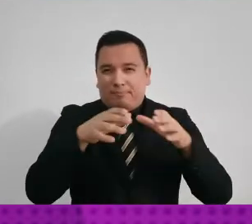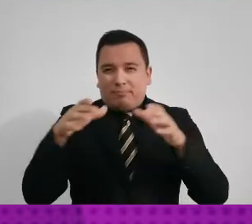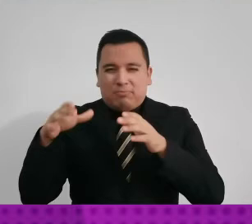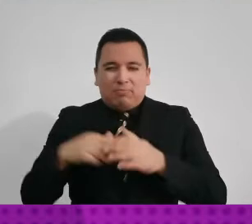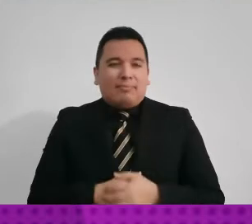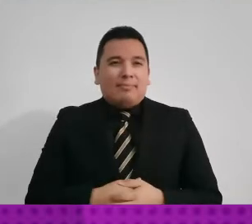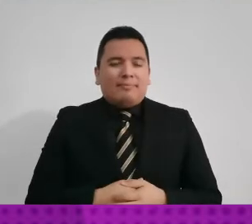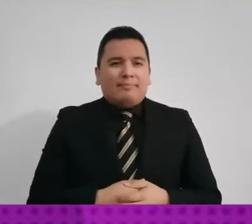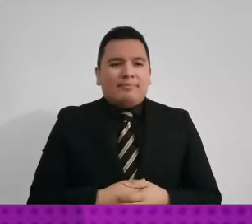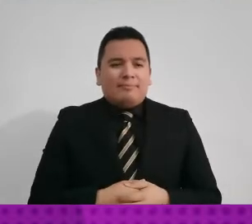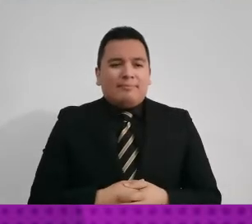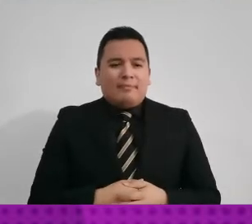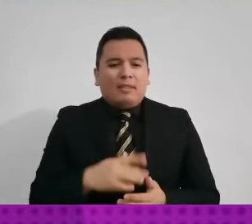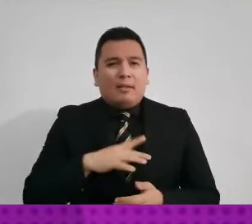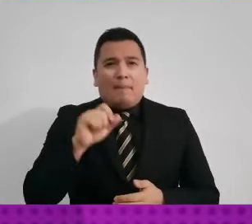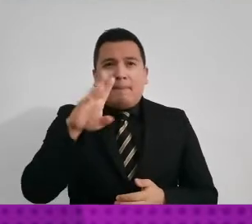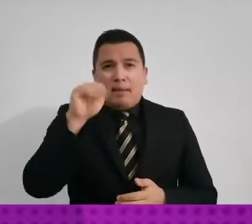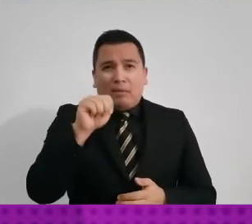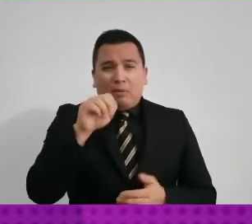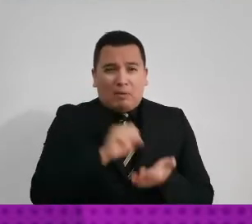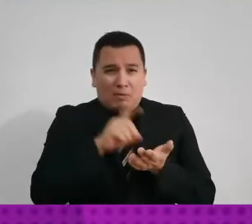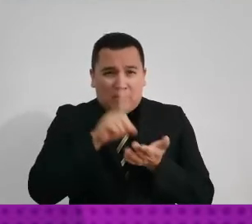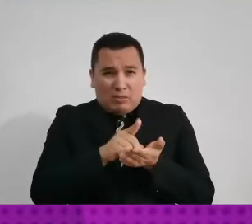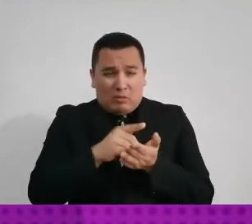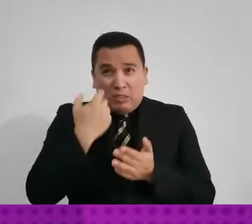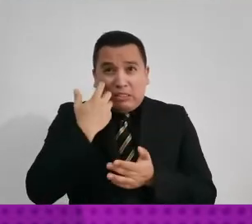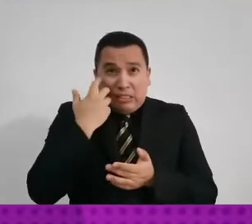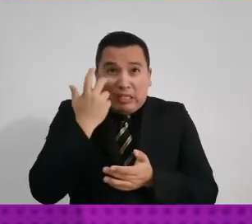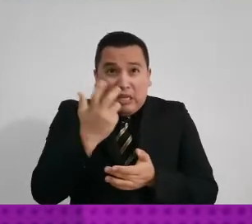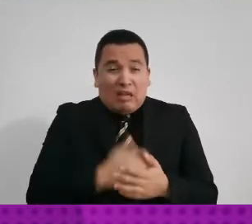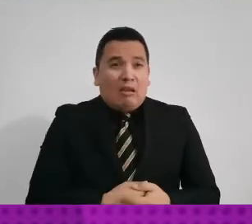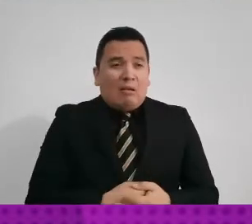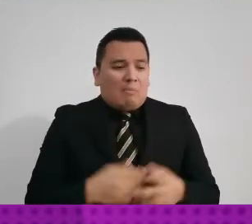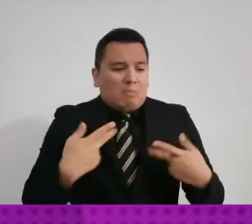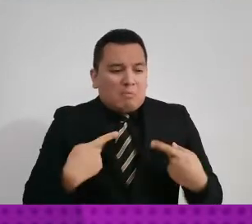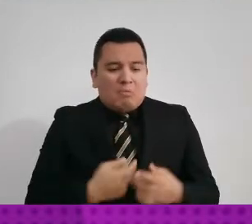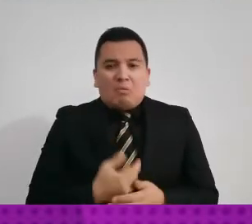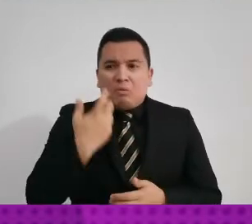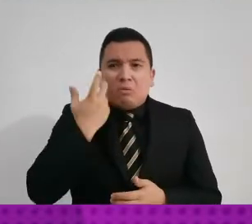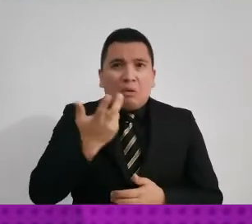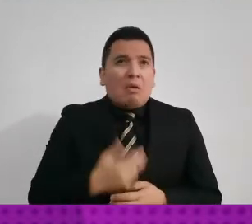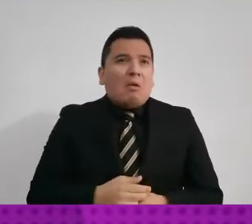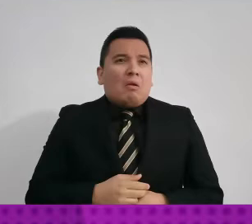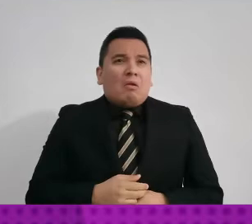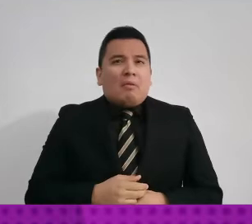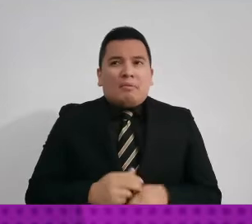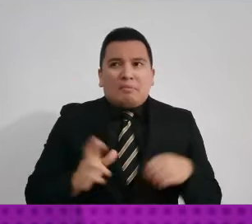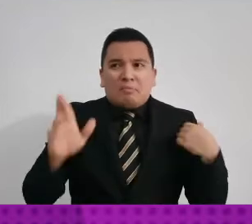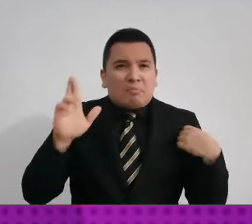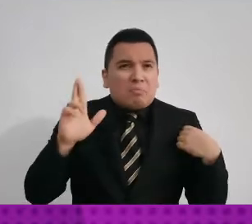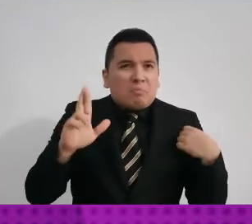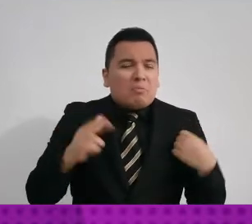comités municipales electorales, 29 manifestaciones de intención de personas que aspiran a una